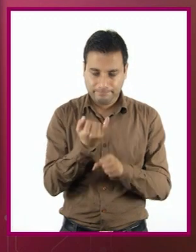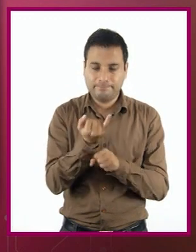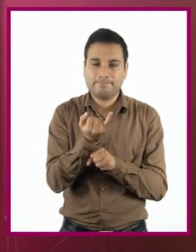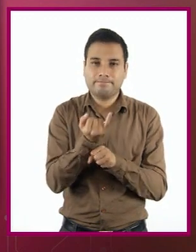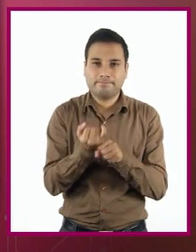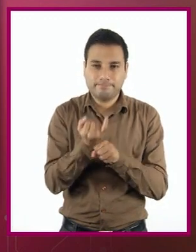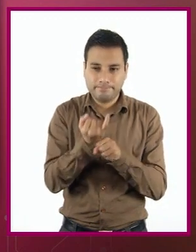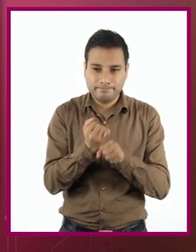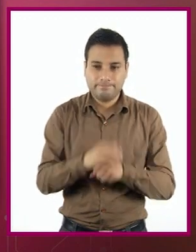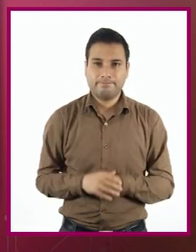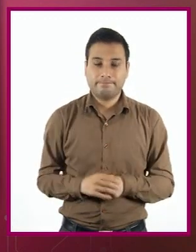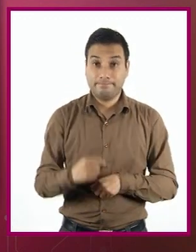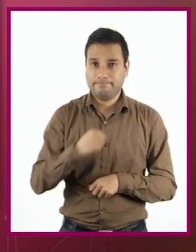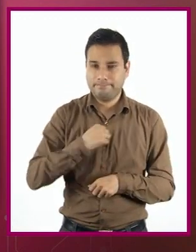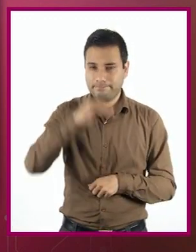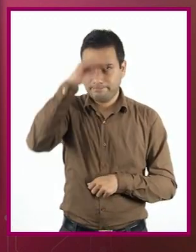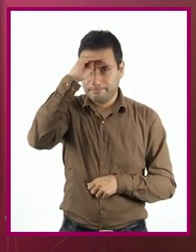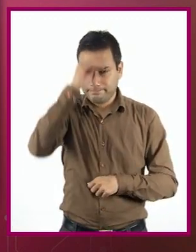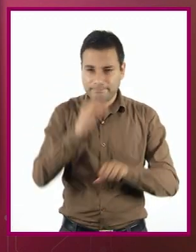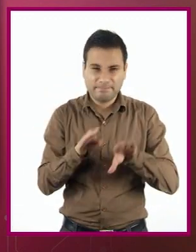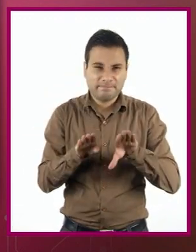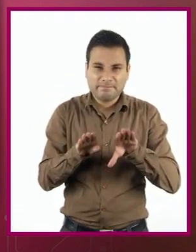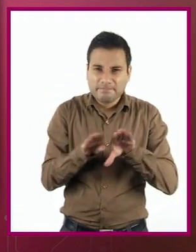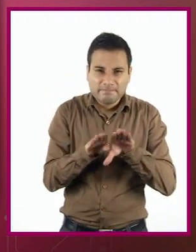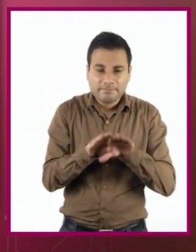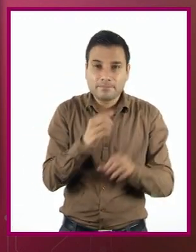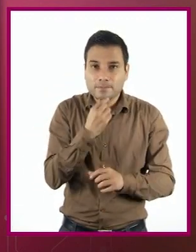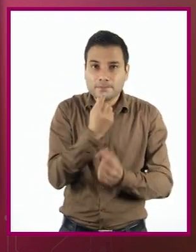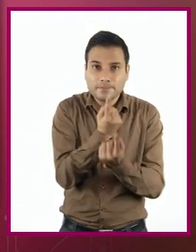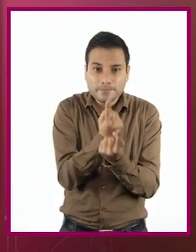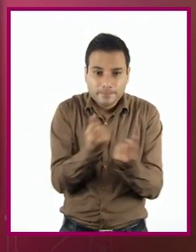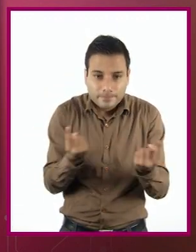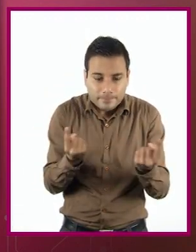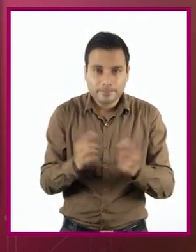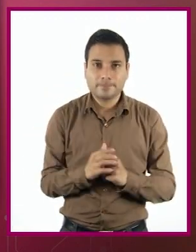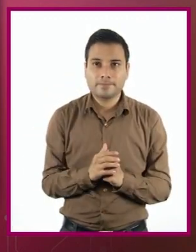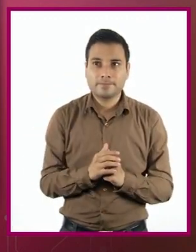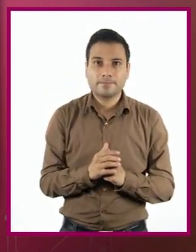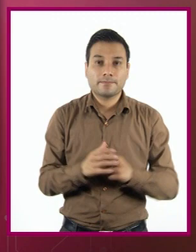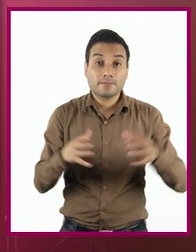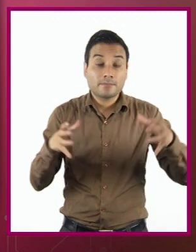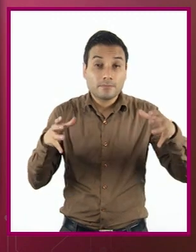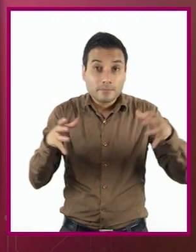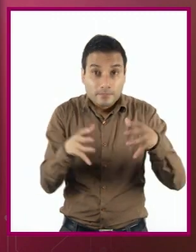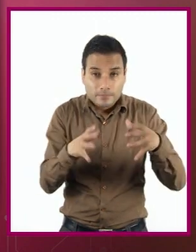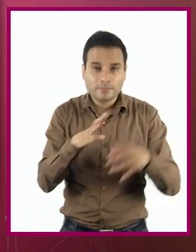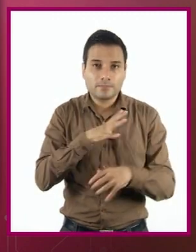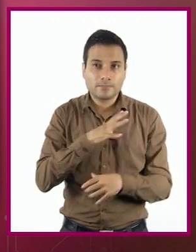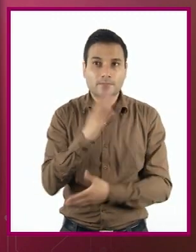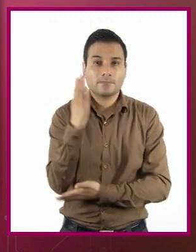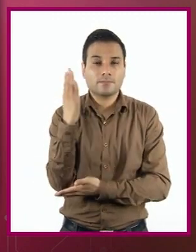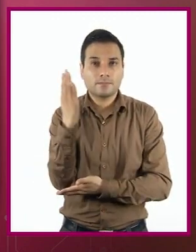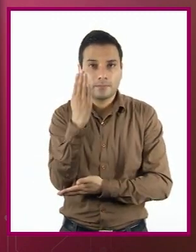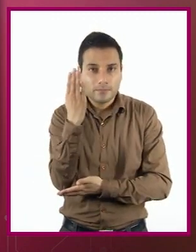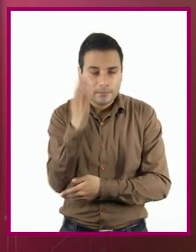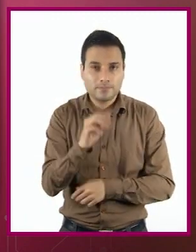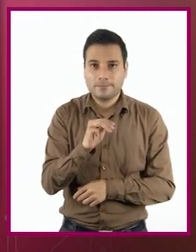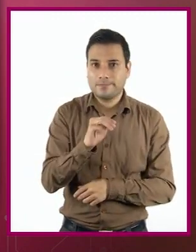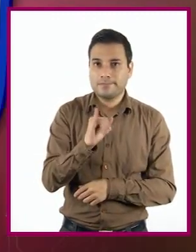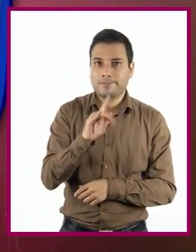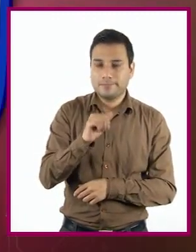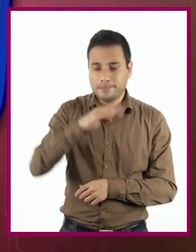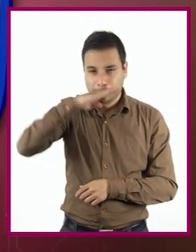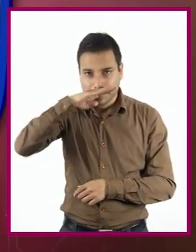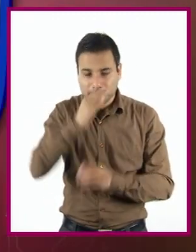bien pensando en cómo el saber de los niños en, por ejemplo, comunidades donde se cultiva milpa, donde hay una gran diversidad de